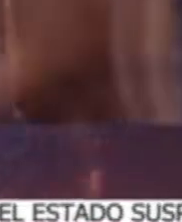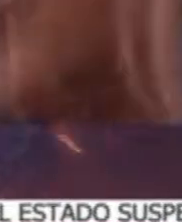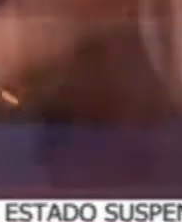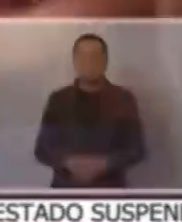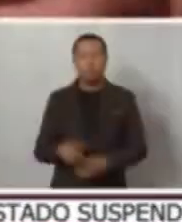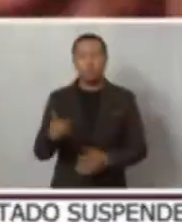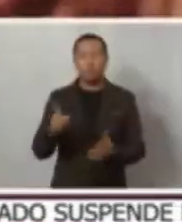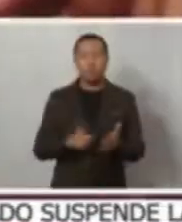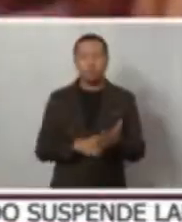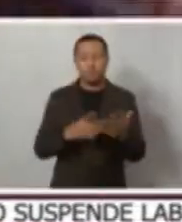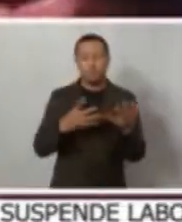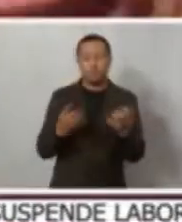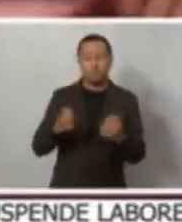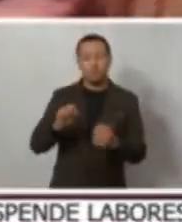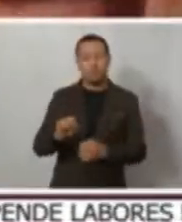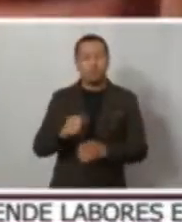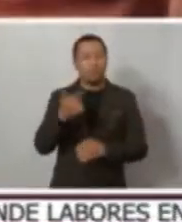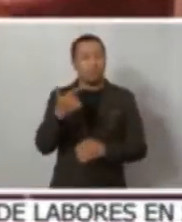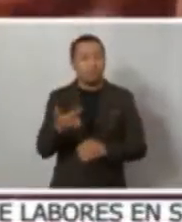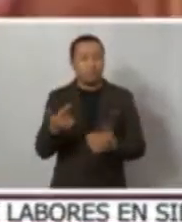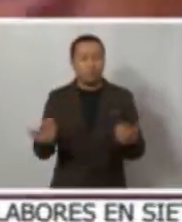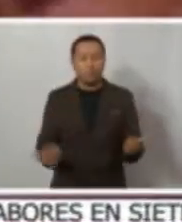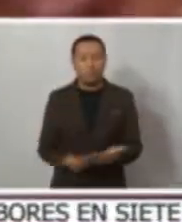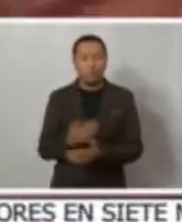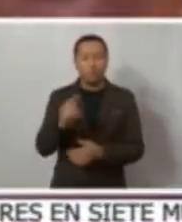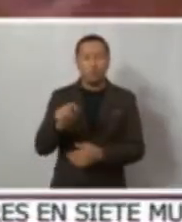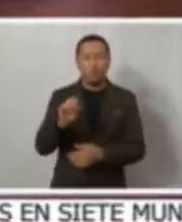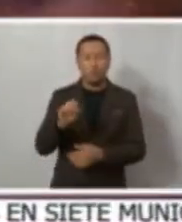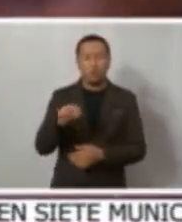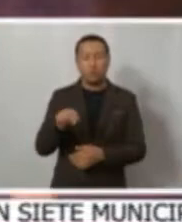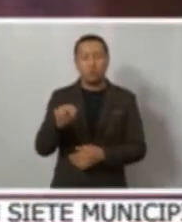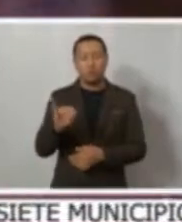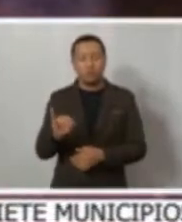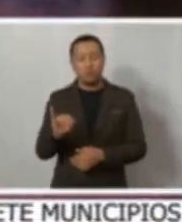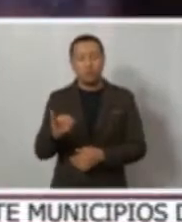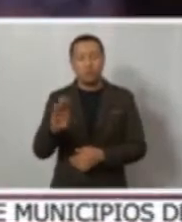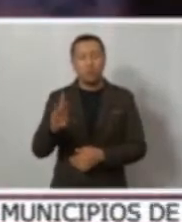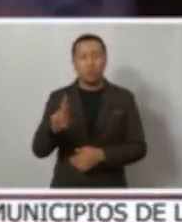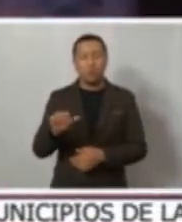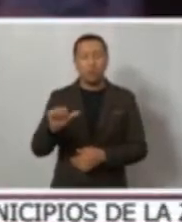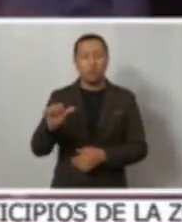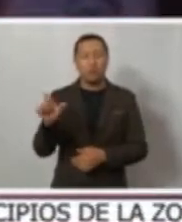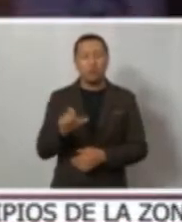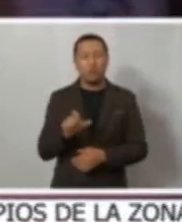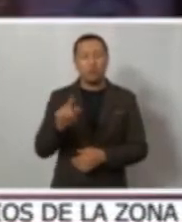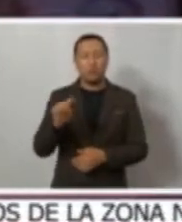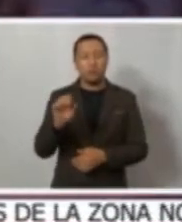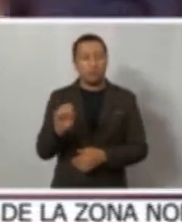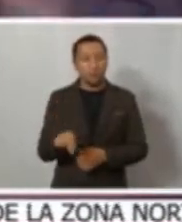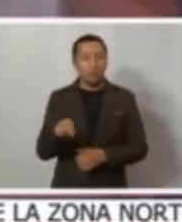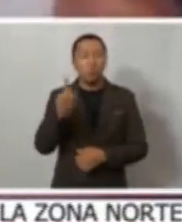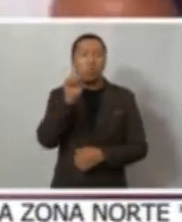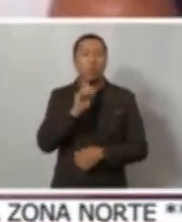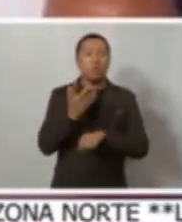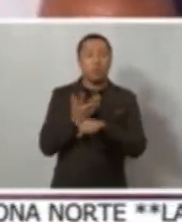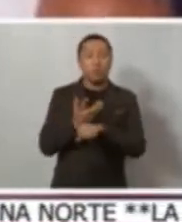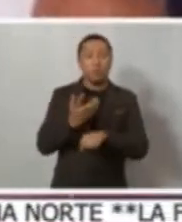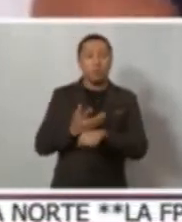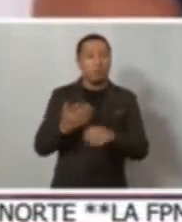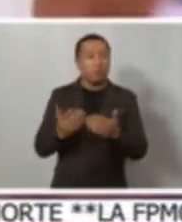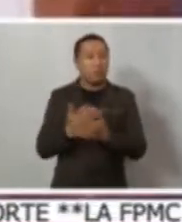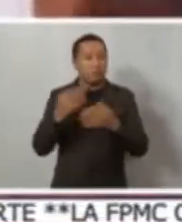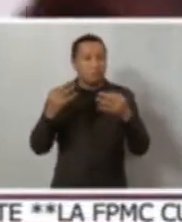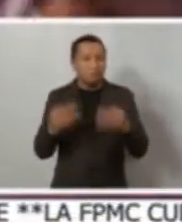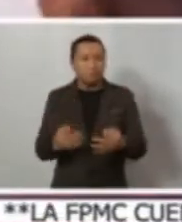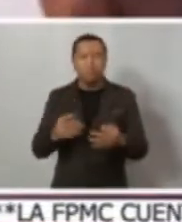nace en 1967 Toni Braxton, cantante, pianista, actriz y filántropa estadounidense, cuya voz